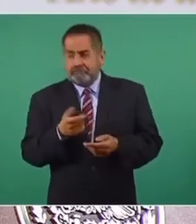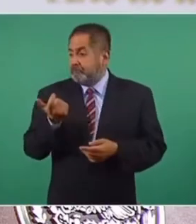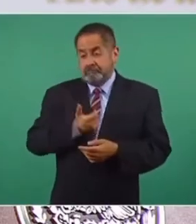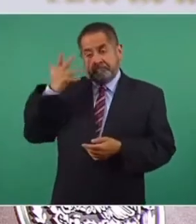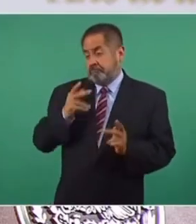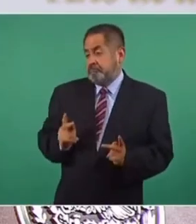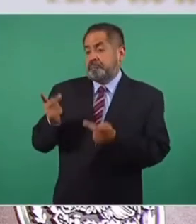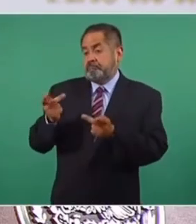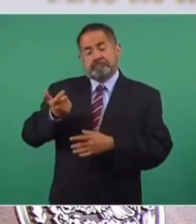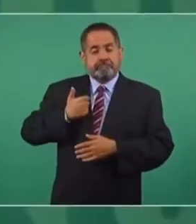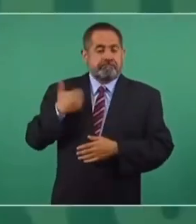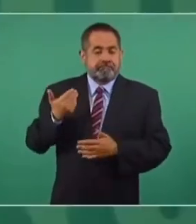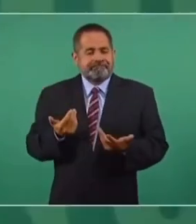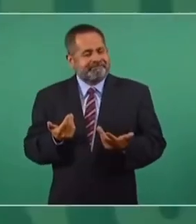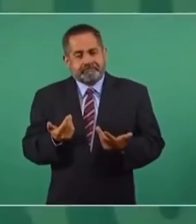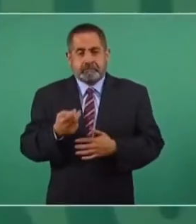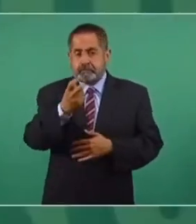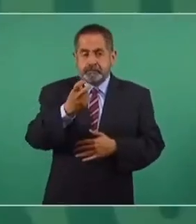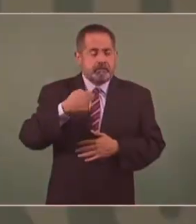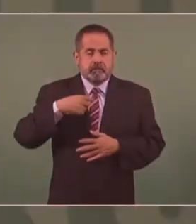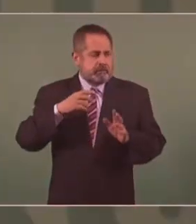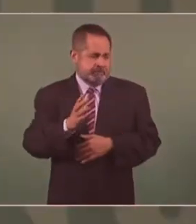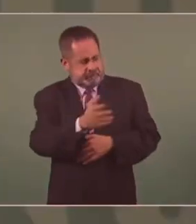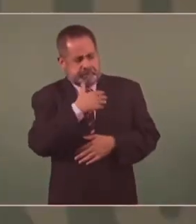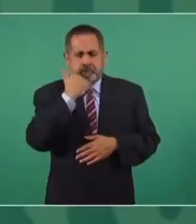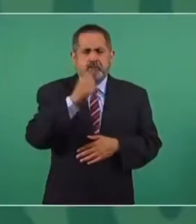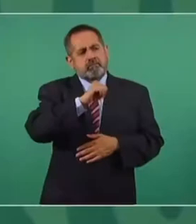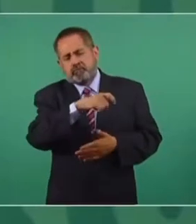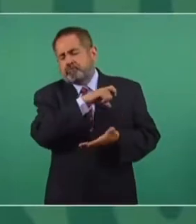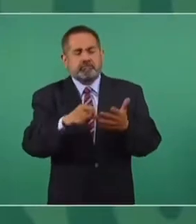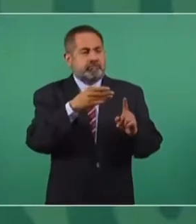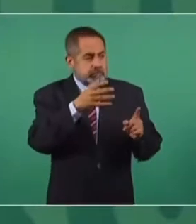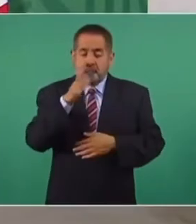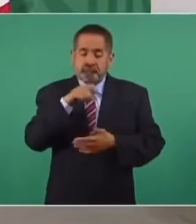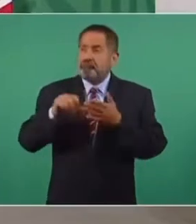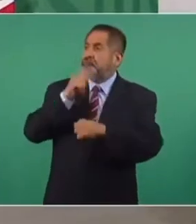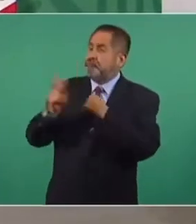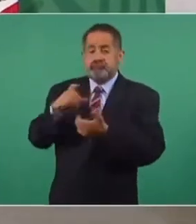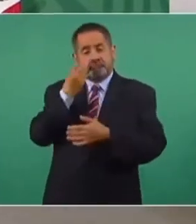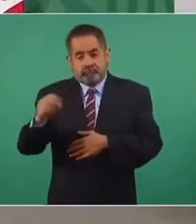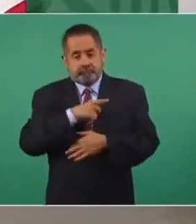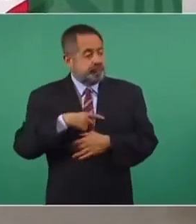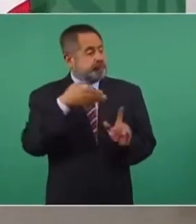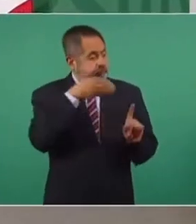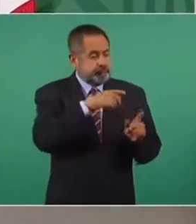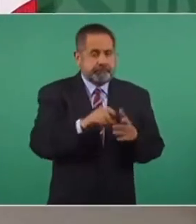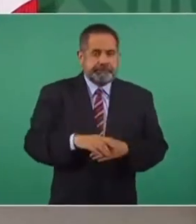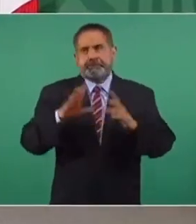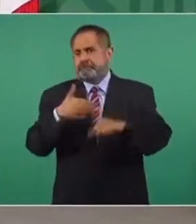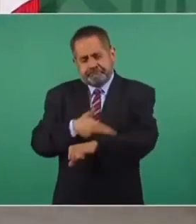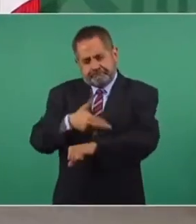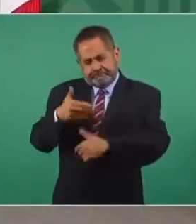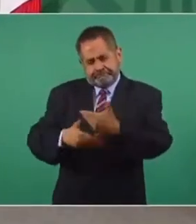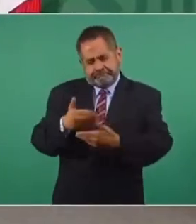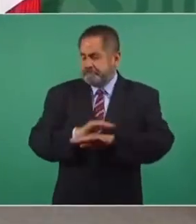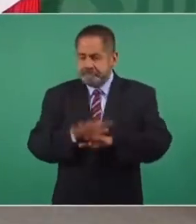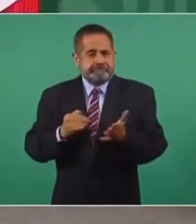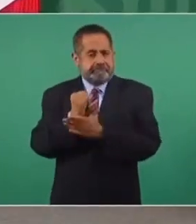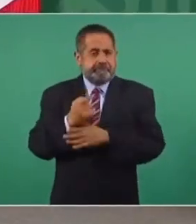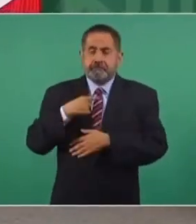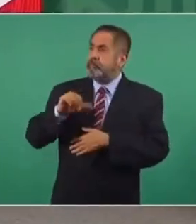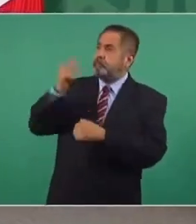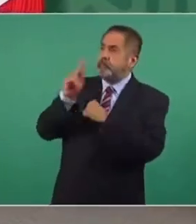carísimas. Entonces, no se podía comprar los medicamentos en el extranjero. Entonces, resolvimos eso para comprar los